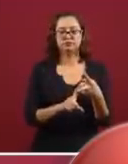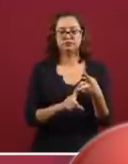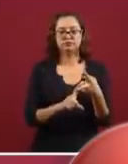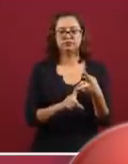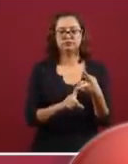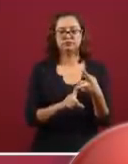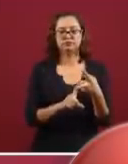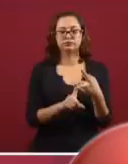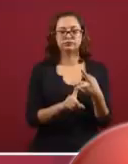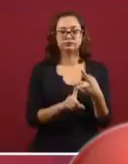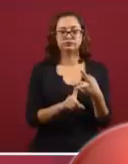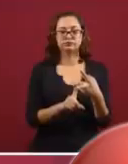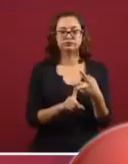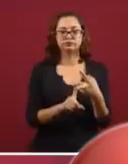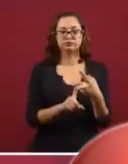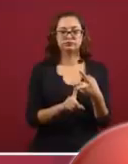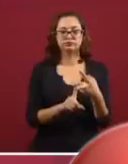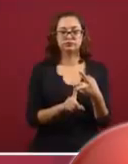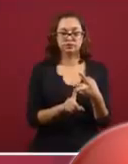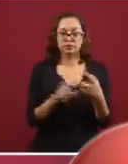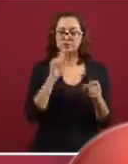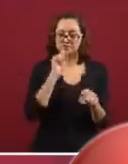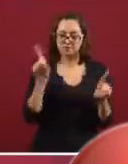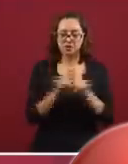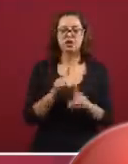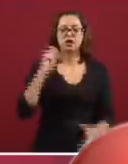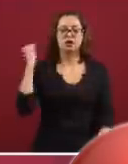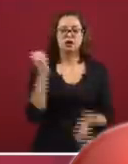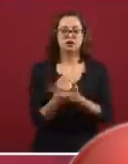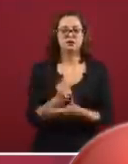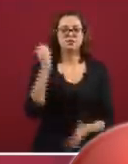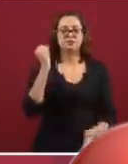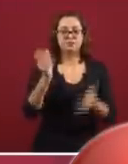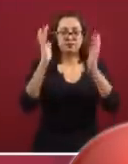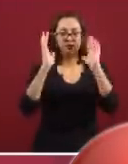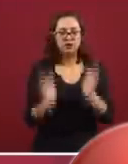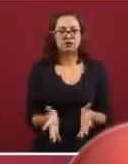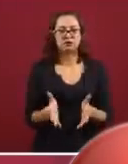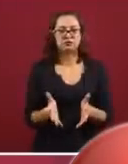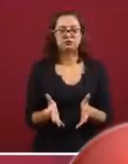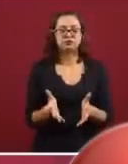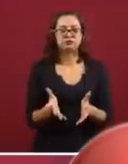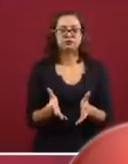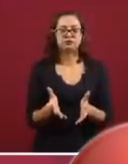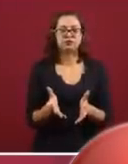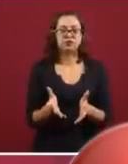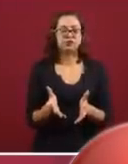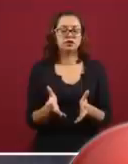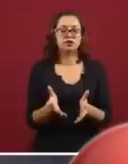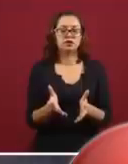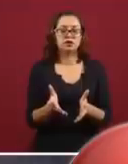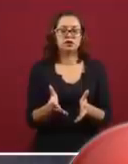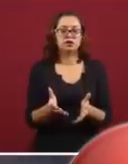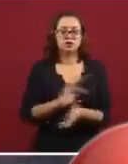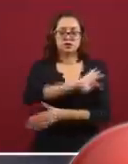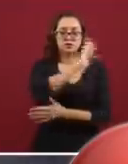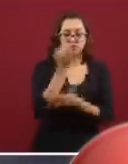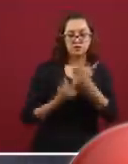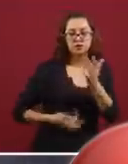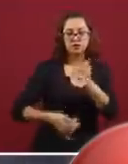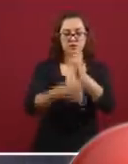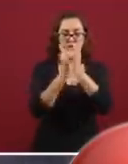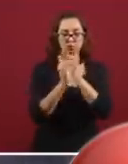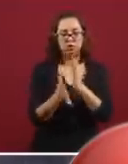se lleva a la práctica lo que también se aprobó, de que no haya facturaciones